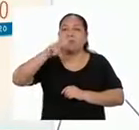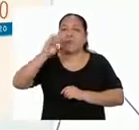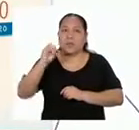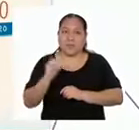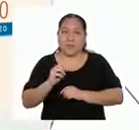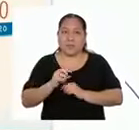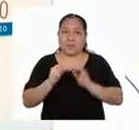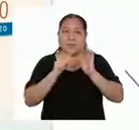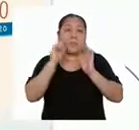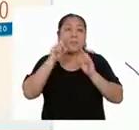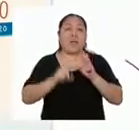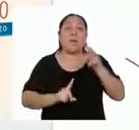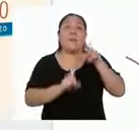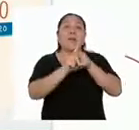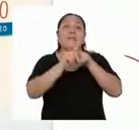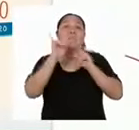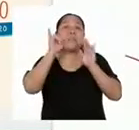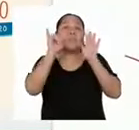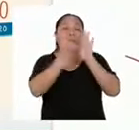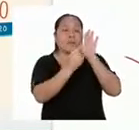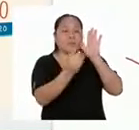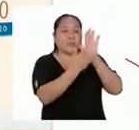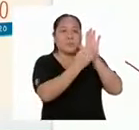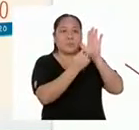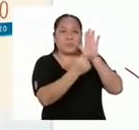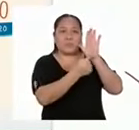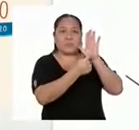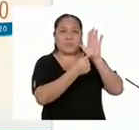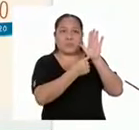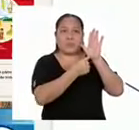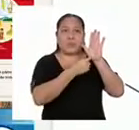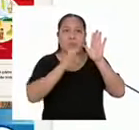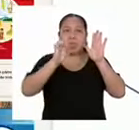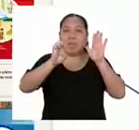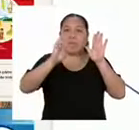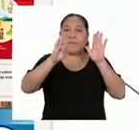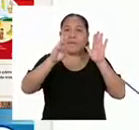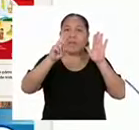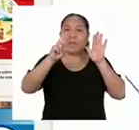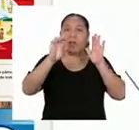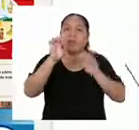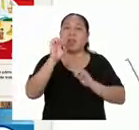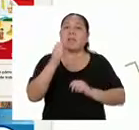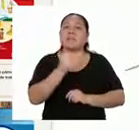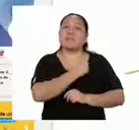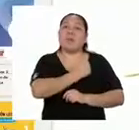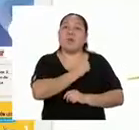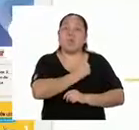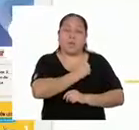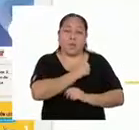luego aparecerá la siguiente imagen. En ella deberás ingresar modalidad EBR secundaria.